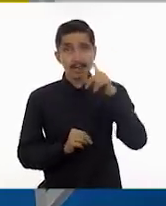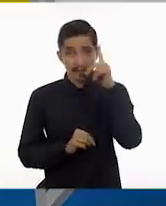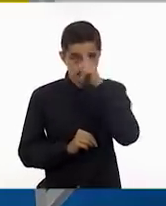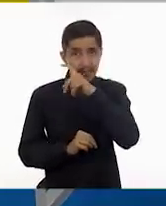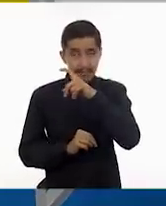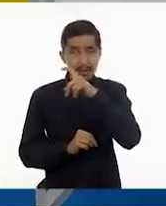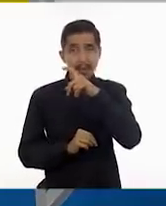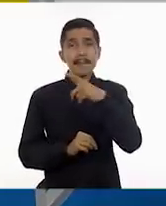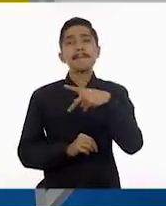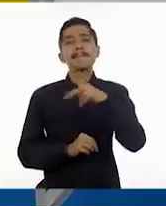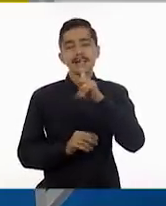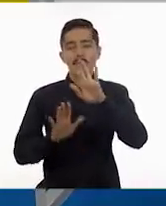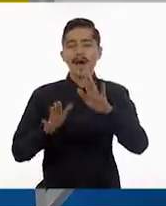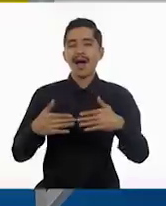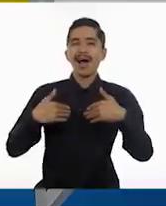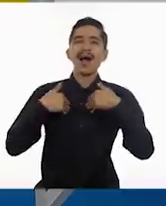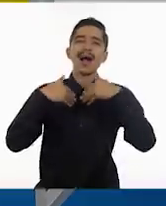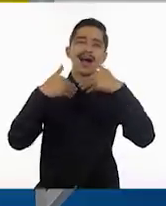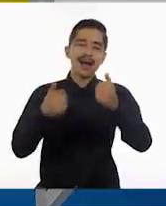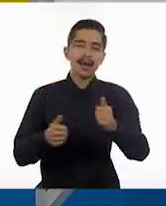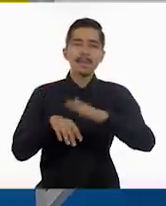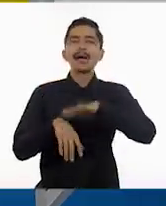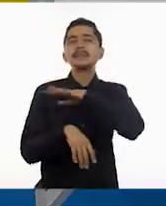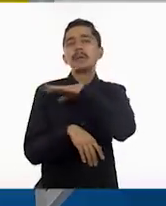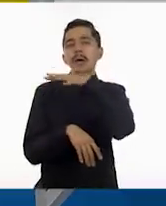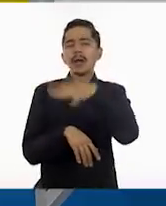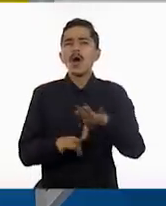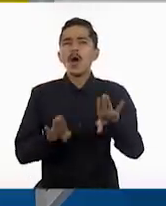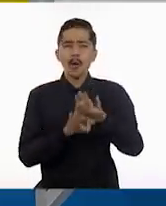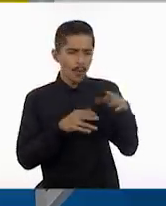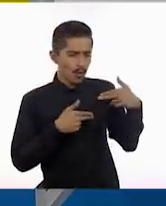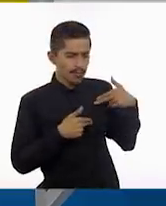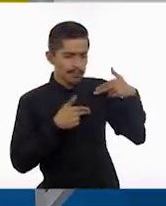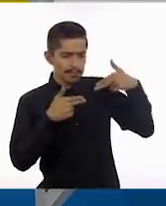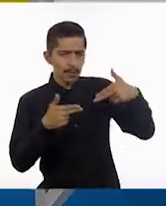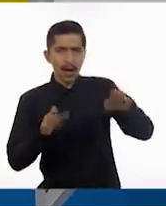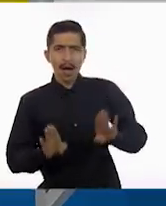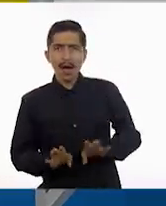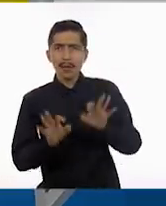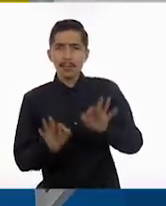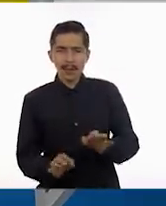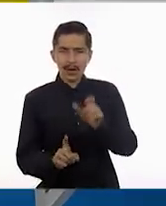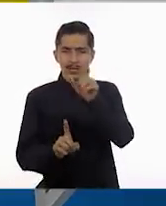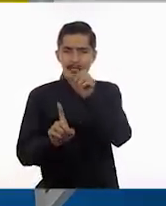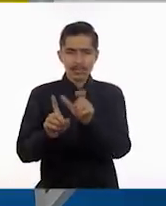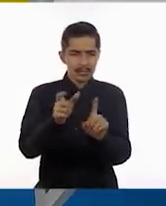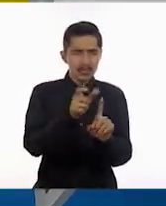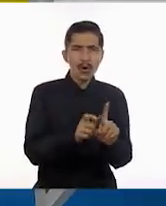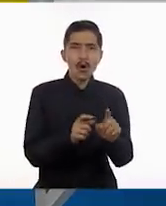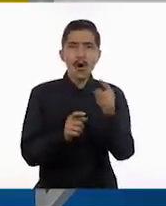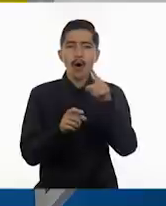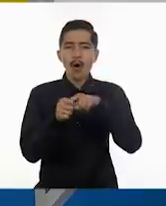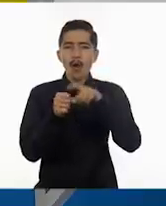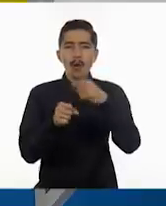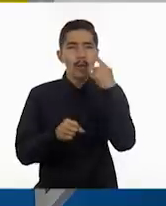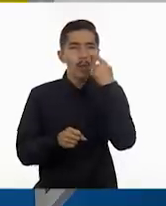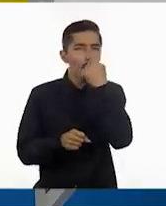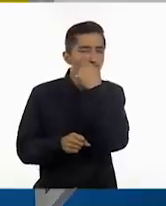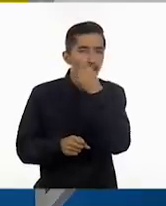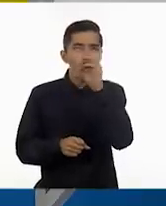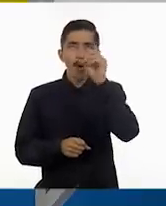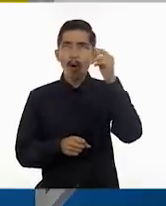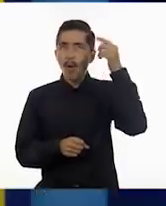que nos permite entender a grandes rasgos cómo se heredan esas características como la del color de los ojos o el